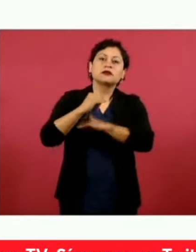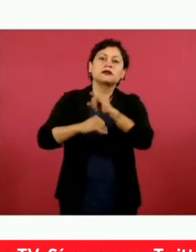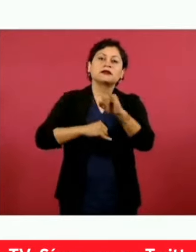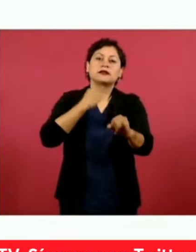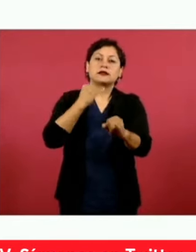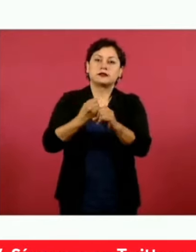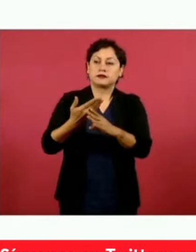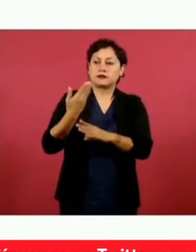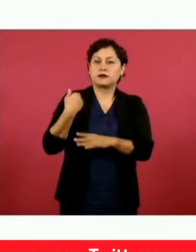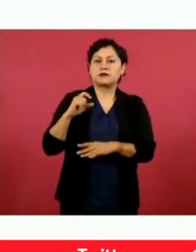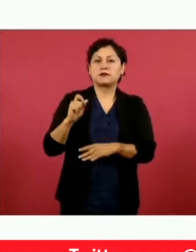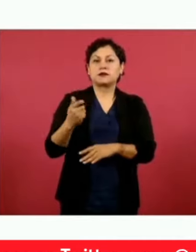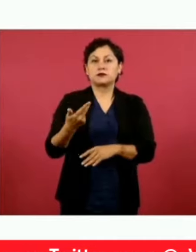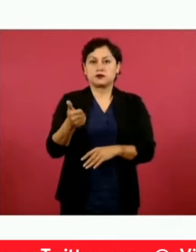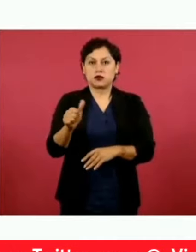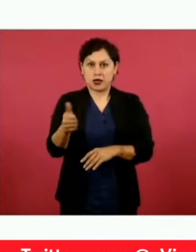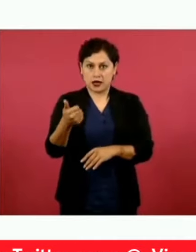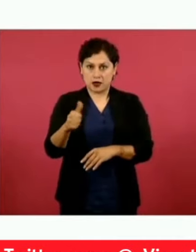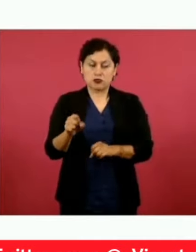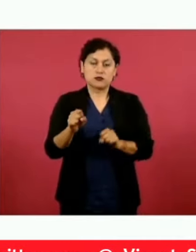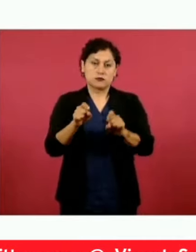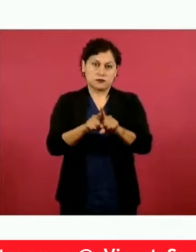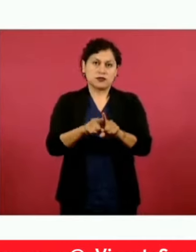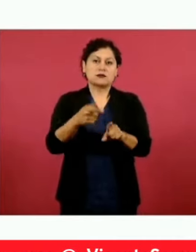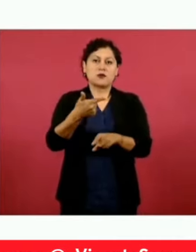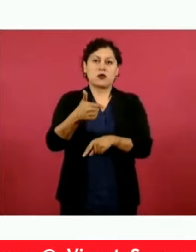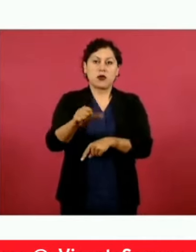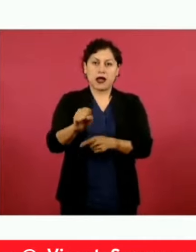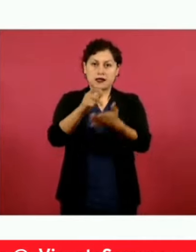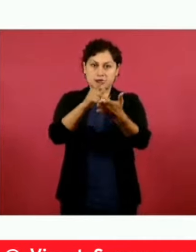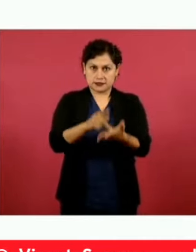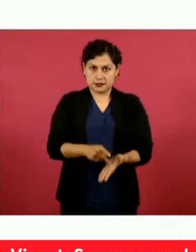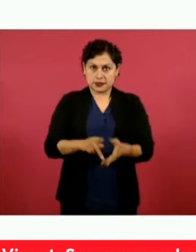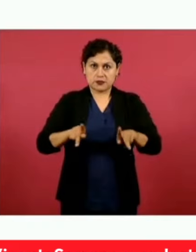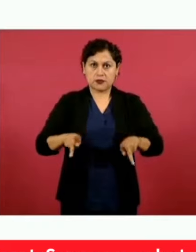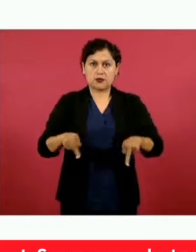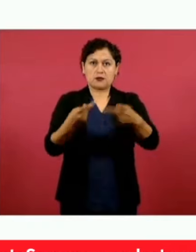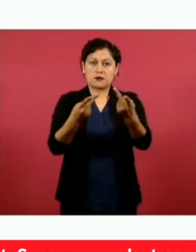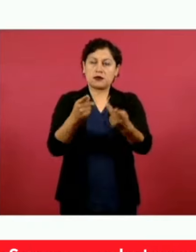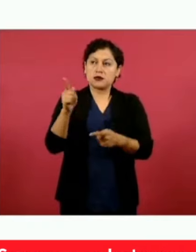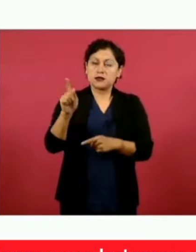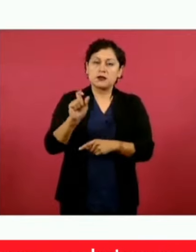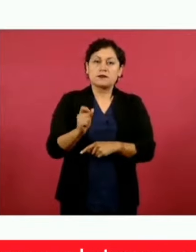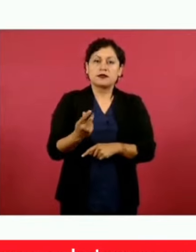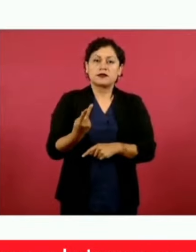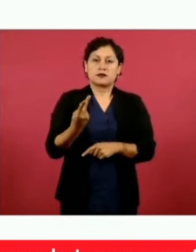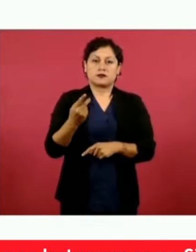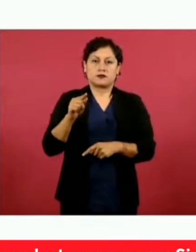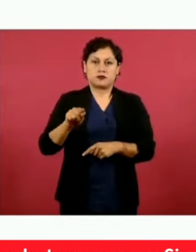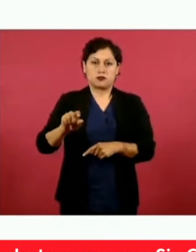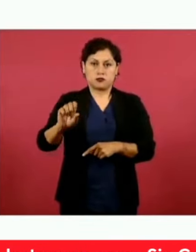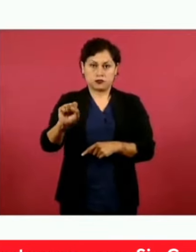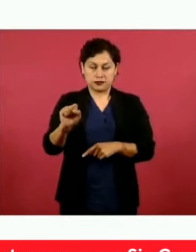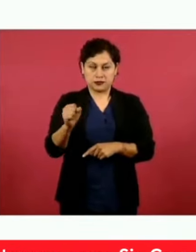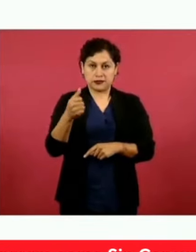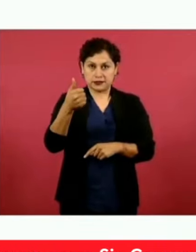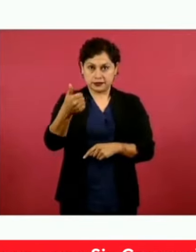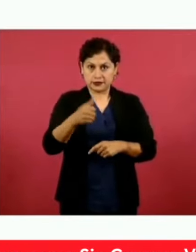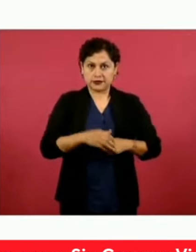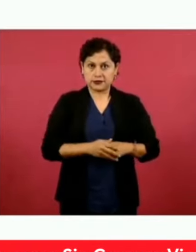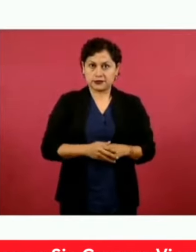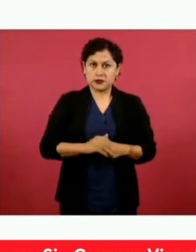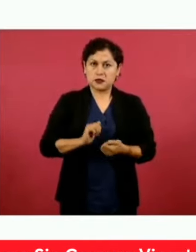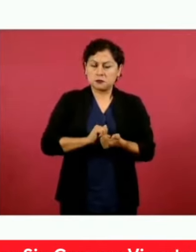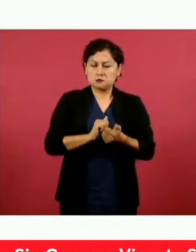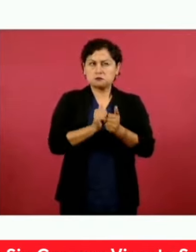agosto, en el caso del gas que se expende en kilogramo, estaría en 22 pesos con 66 centavos. Esto convertido